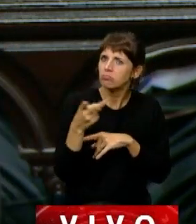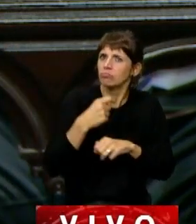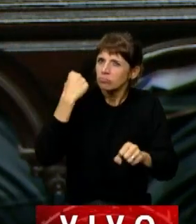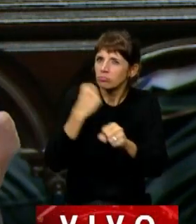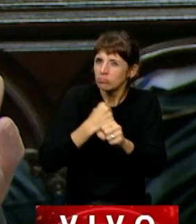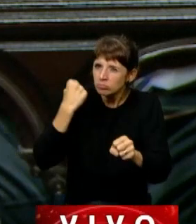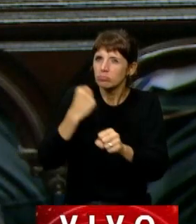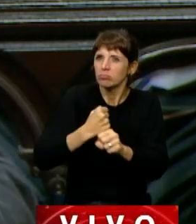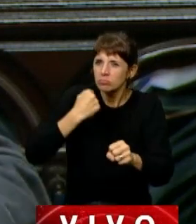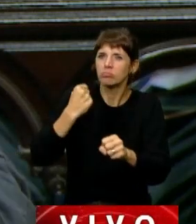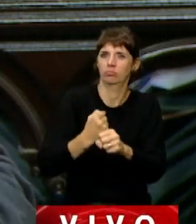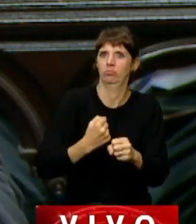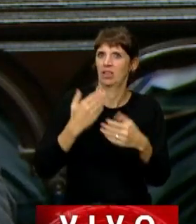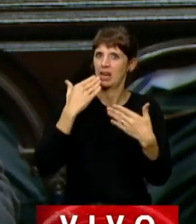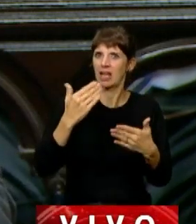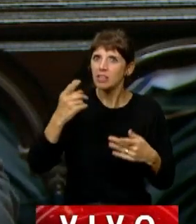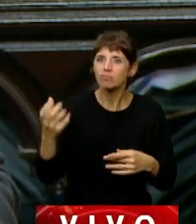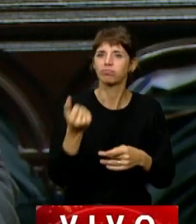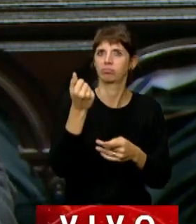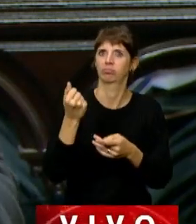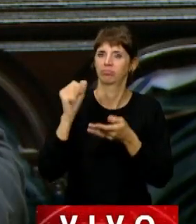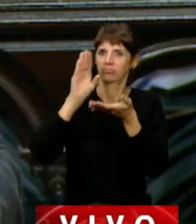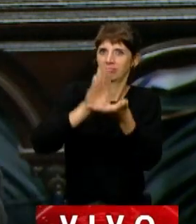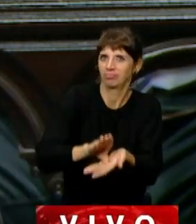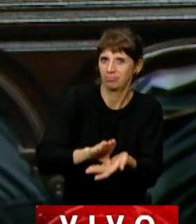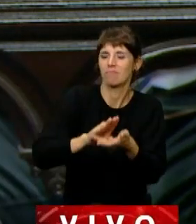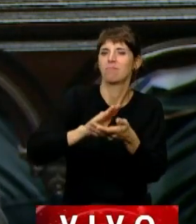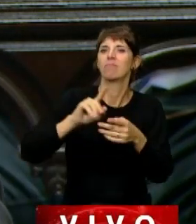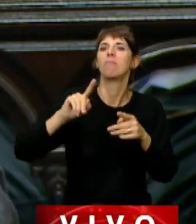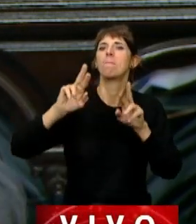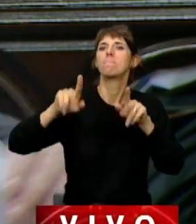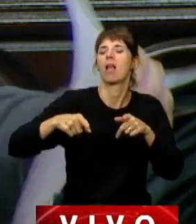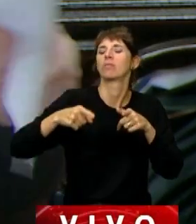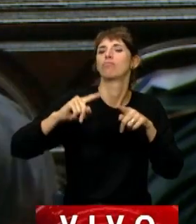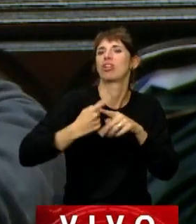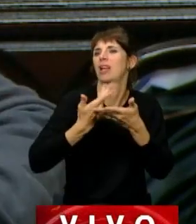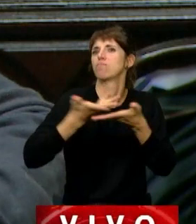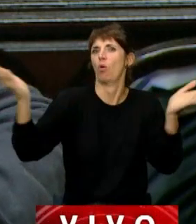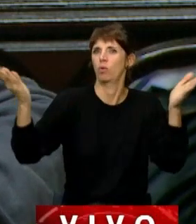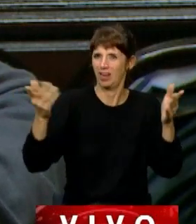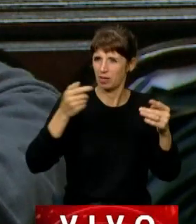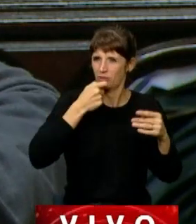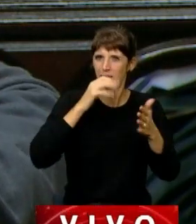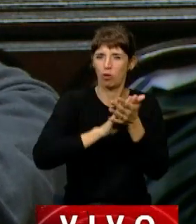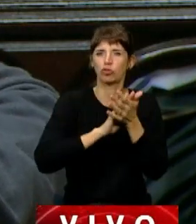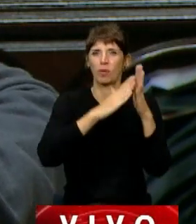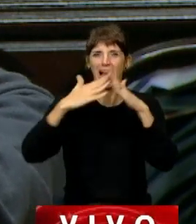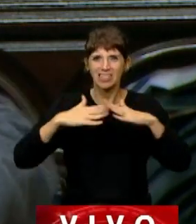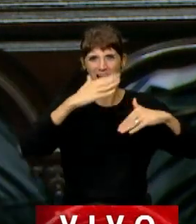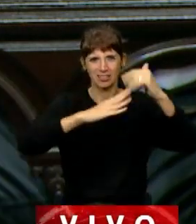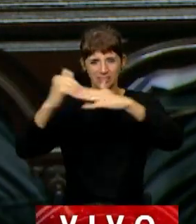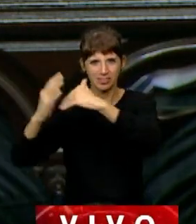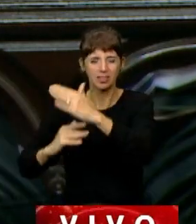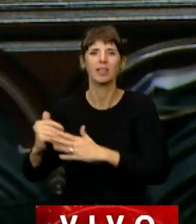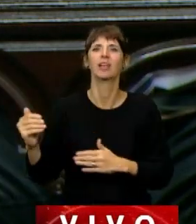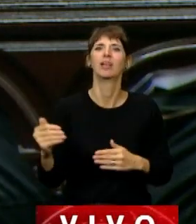a financiar un montón de políticas públicas. Mire, lo traía, usted me habló del tema de viviendas, pero toda la tarea de la Secretaría de